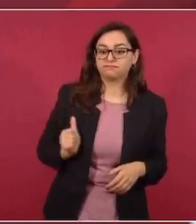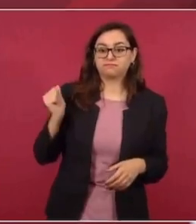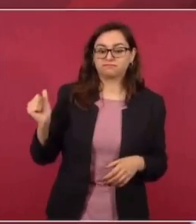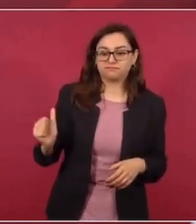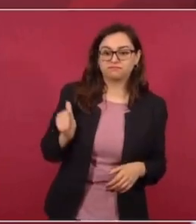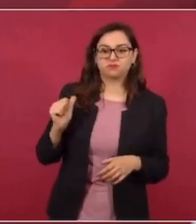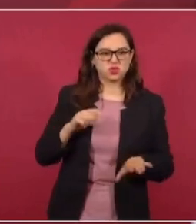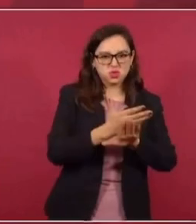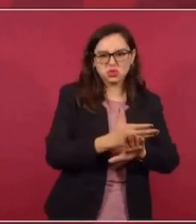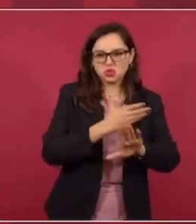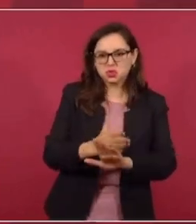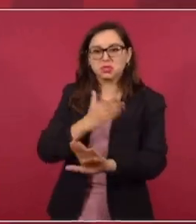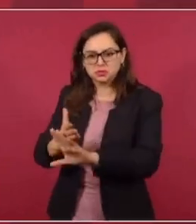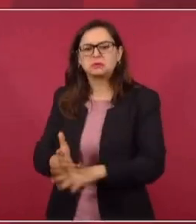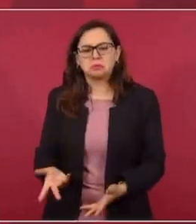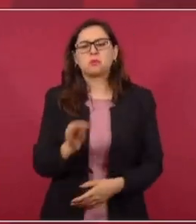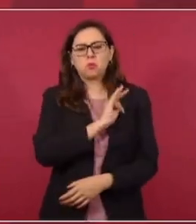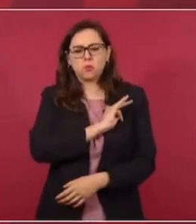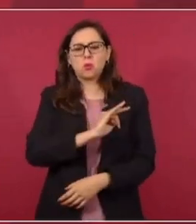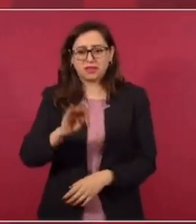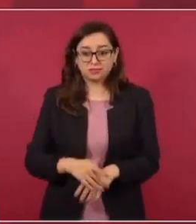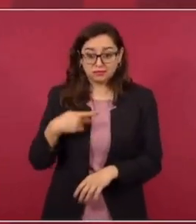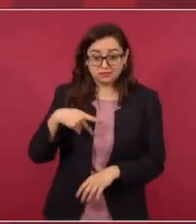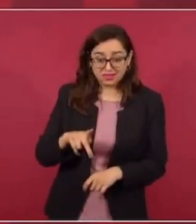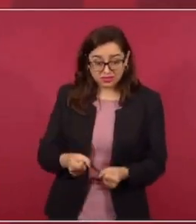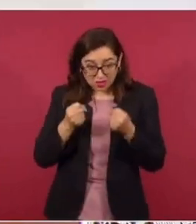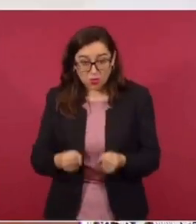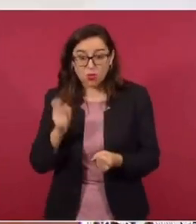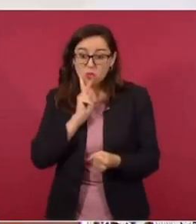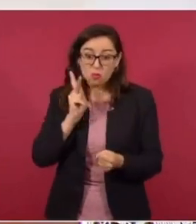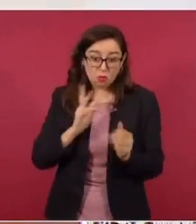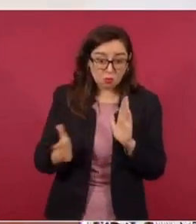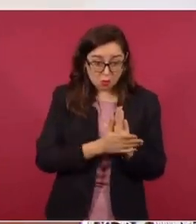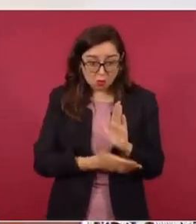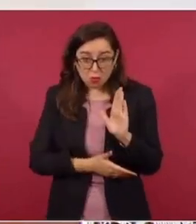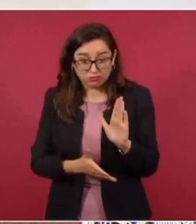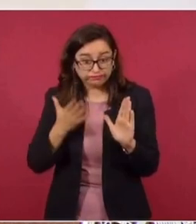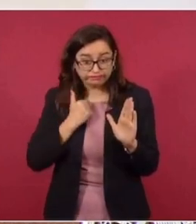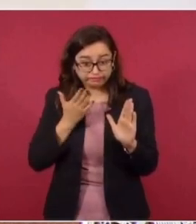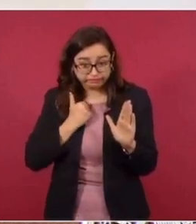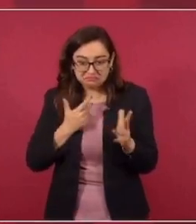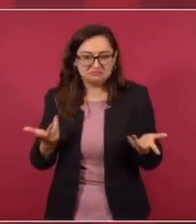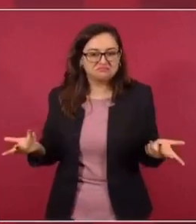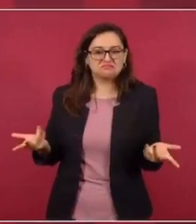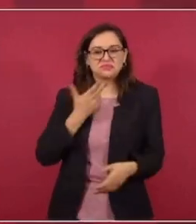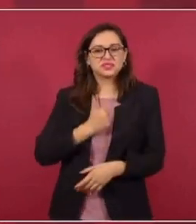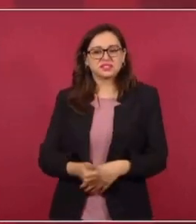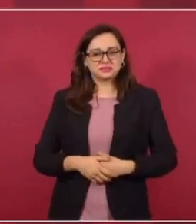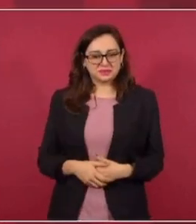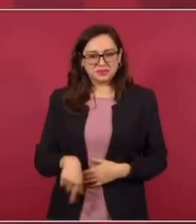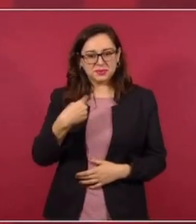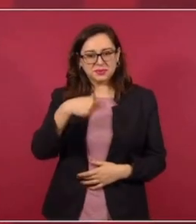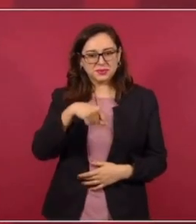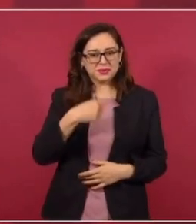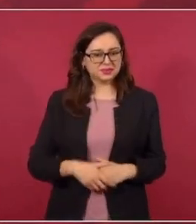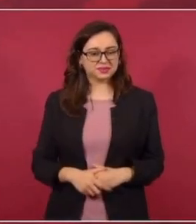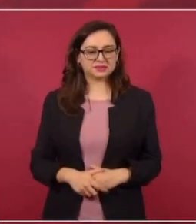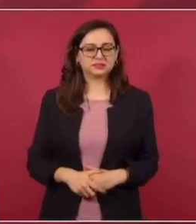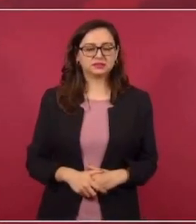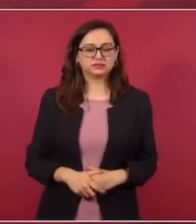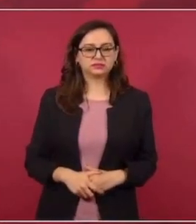utilizado, pero si no hay solidez, si no hay pruebas. Ah, bueno, aparte de eso, se